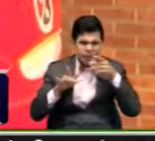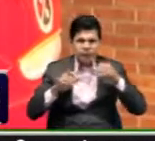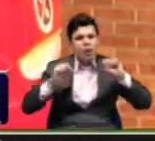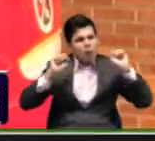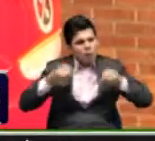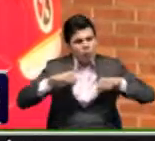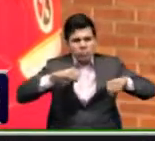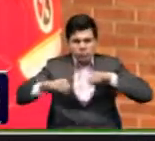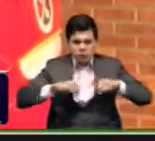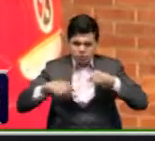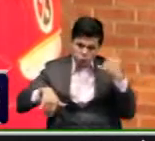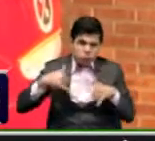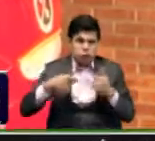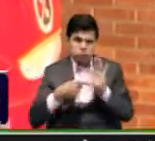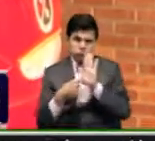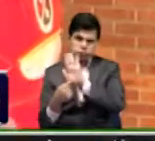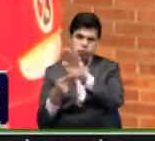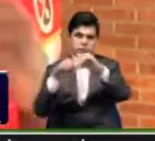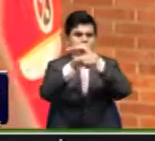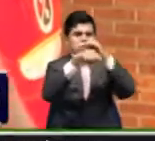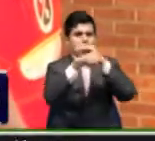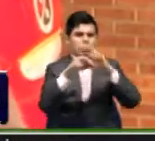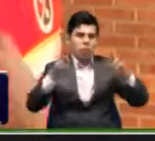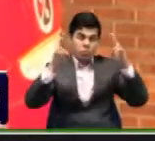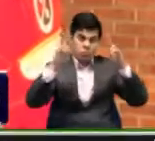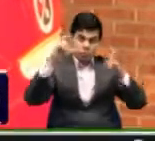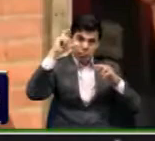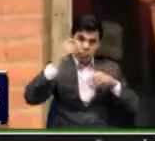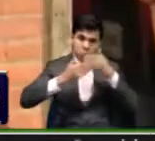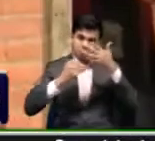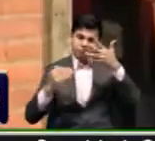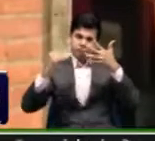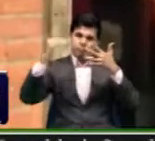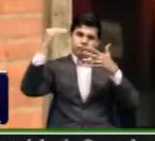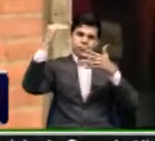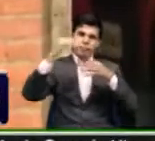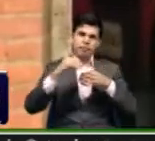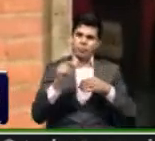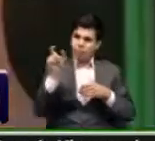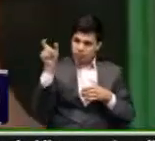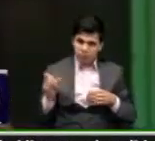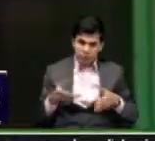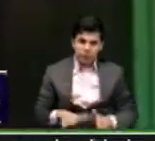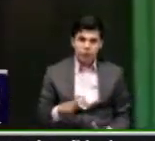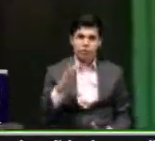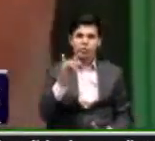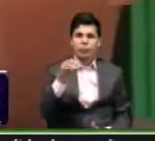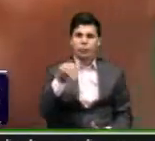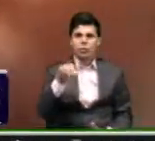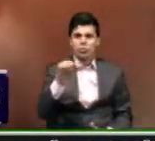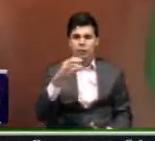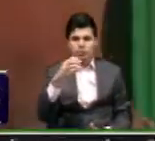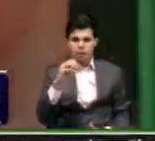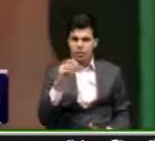reflejar eso en la cancha y tratar de que el Cúcuta pueda subir en los primeros lugares. El futbolista tumaqueño también habló sobre los equipos en